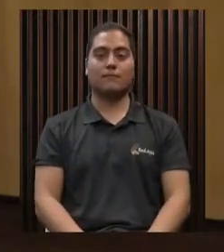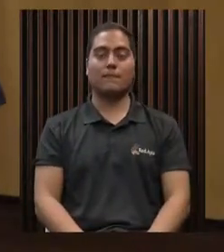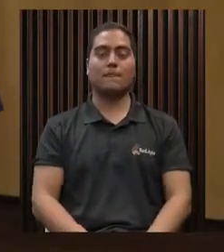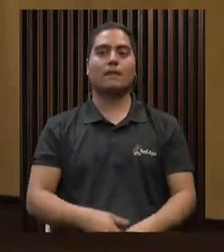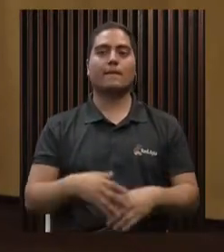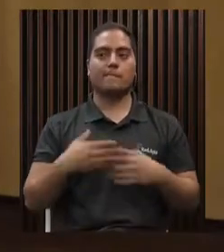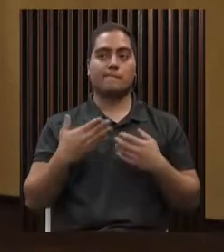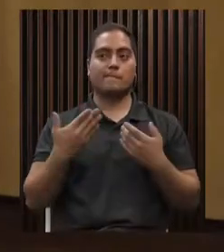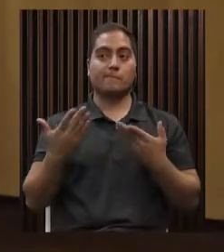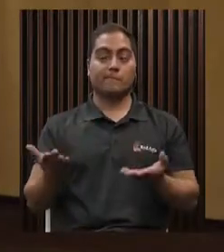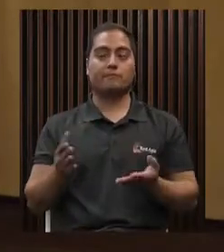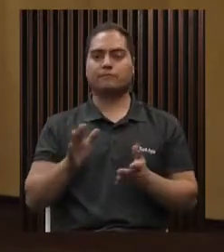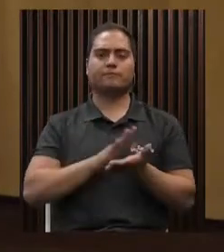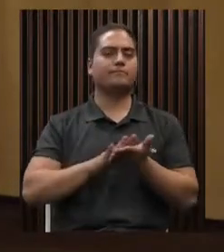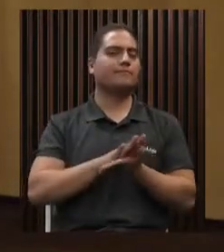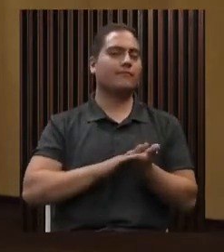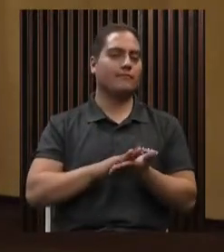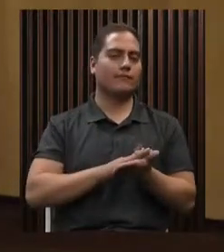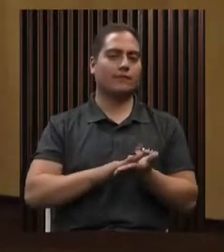Por lo tanto, por ejemplo,